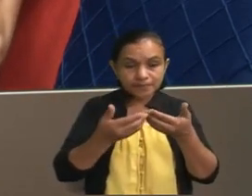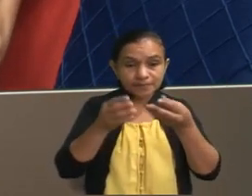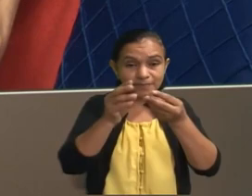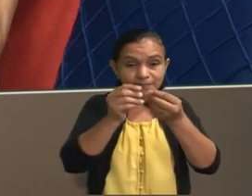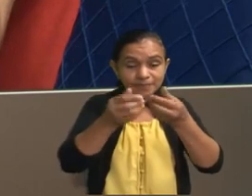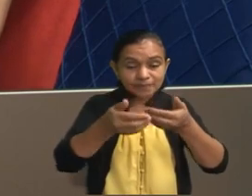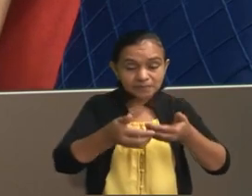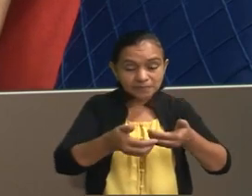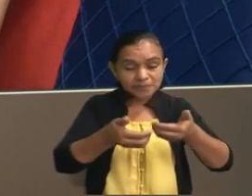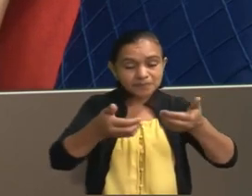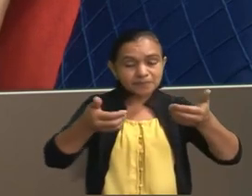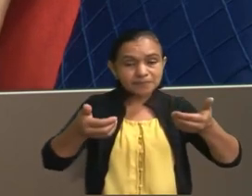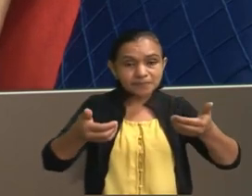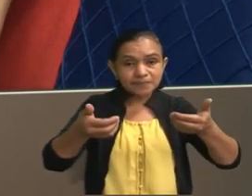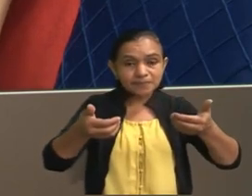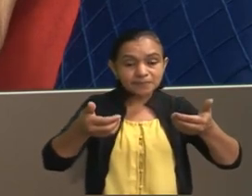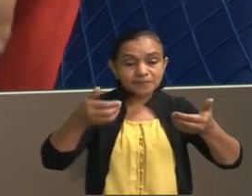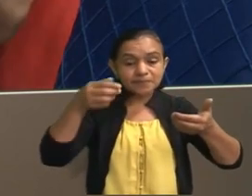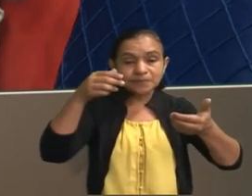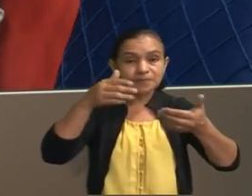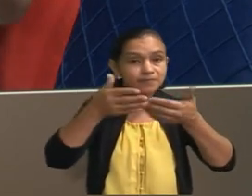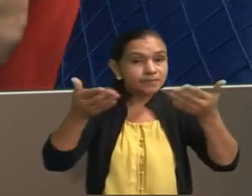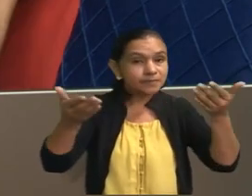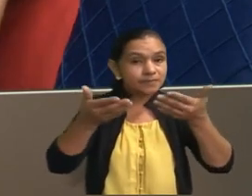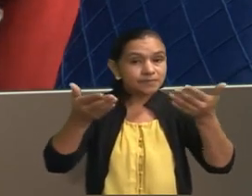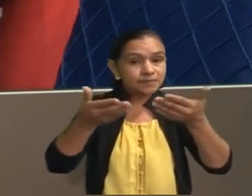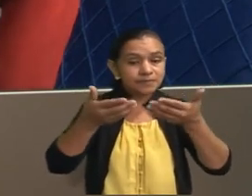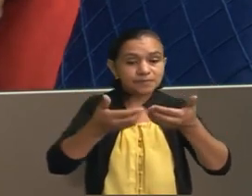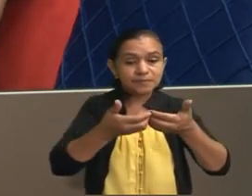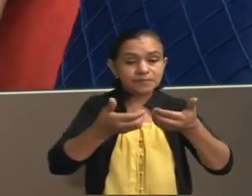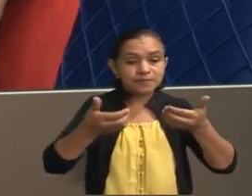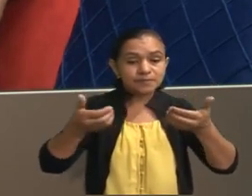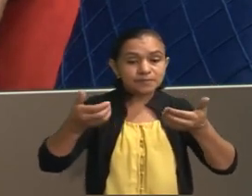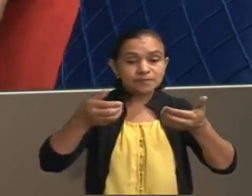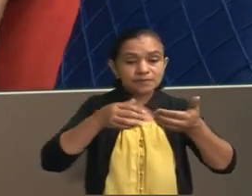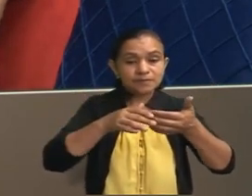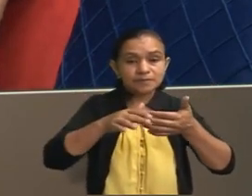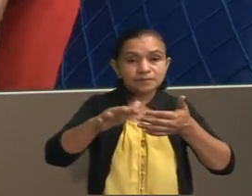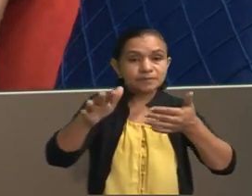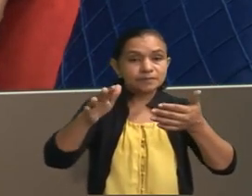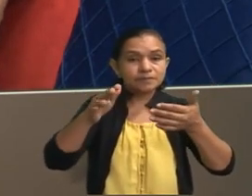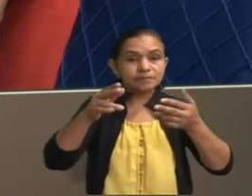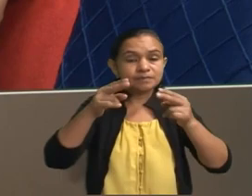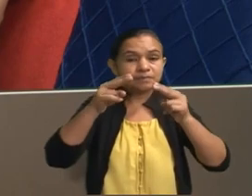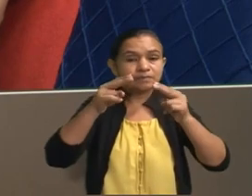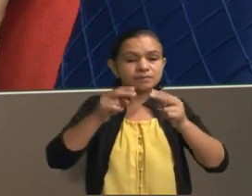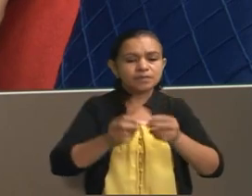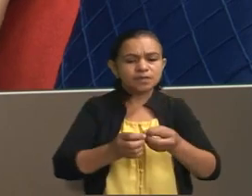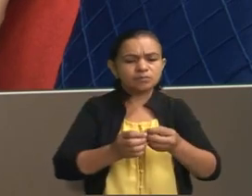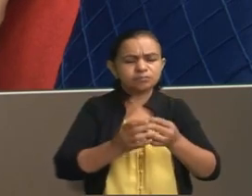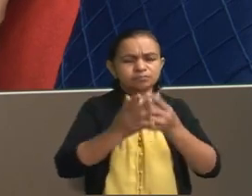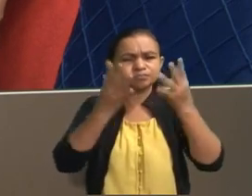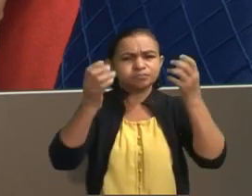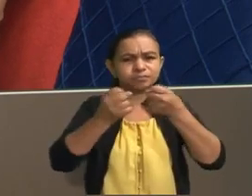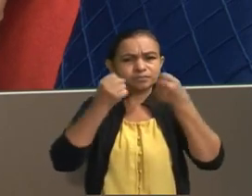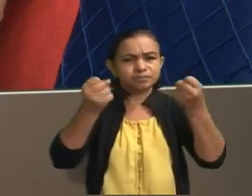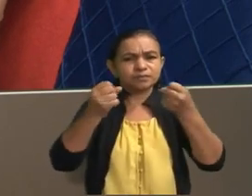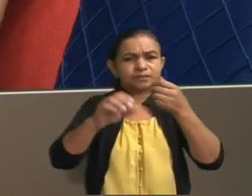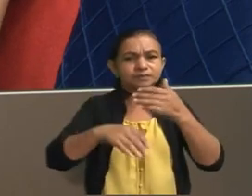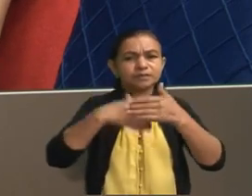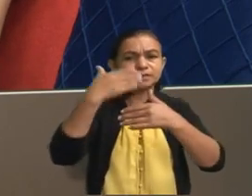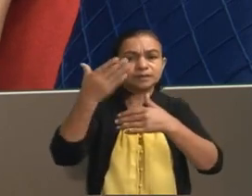tierra, en cómo se propagó y qué energía liberó. Y después